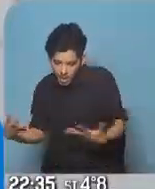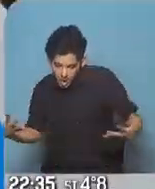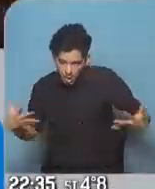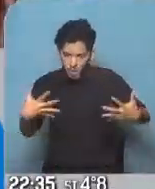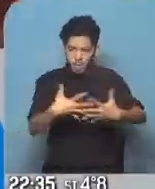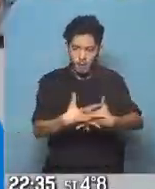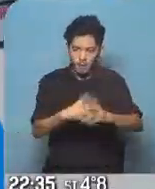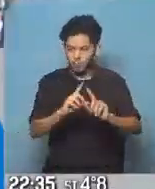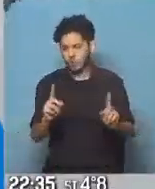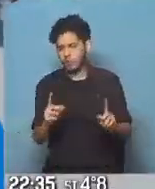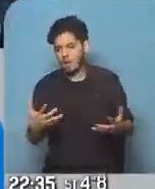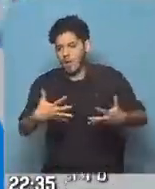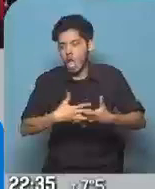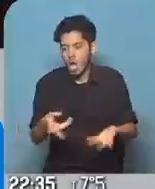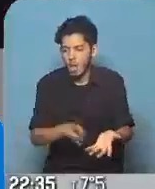anexión. Sí. Alemania Occidental